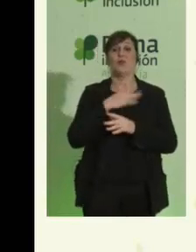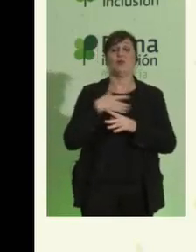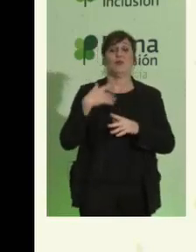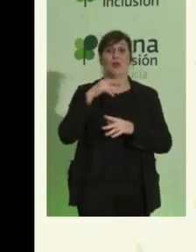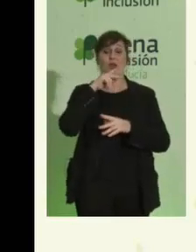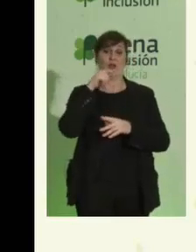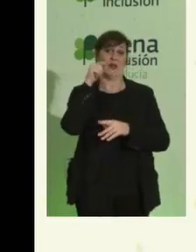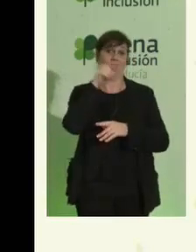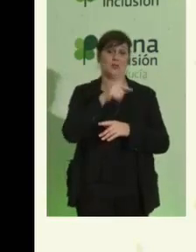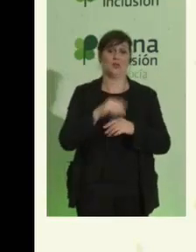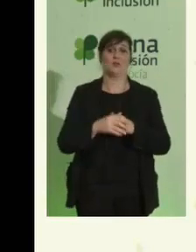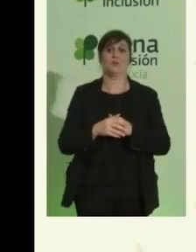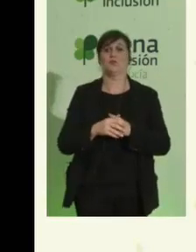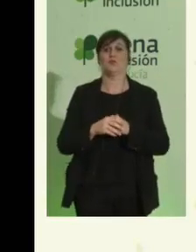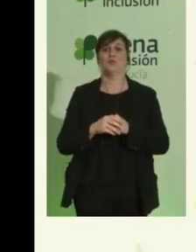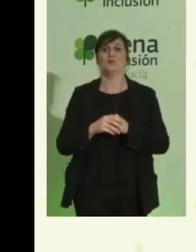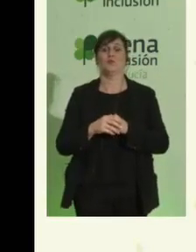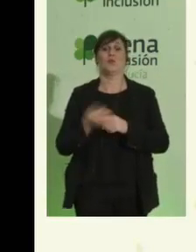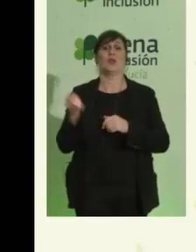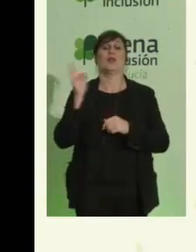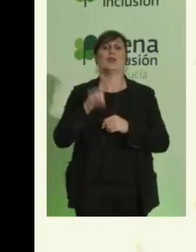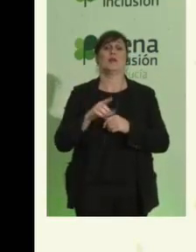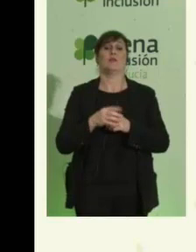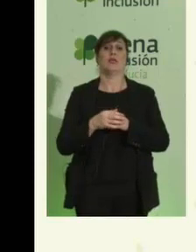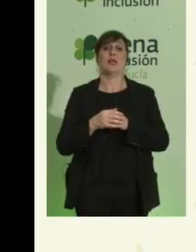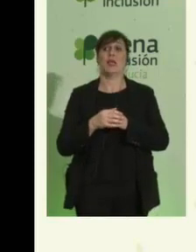de eso. Y también